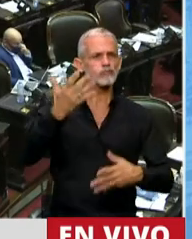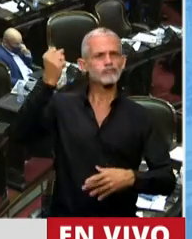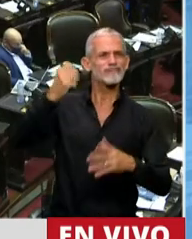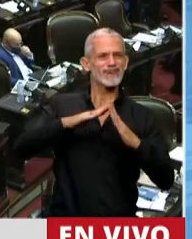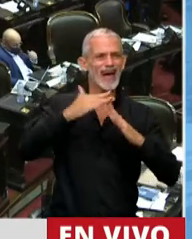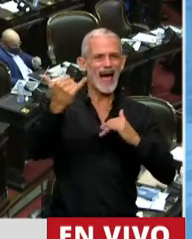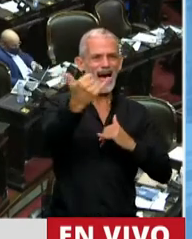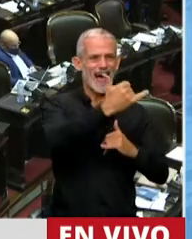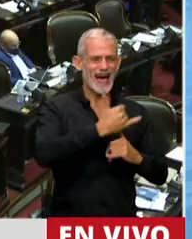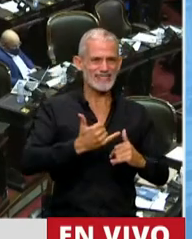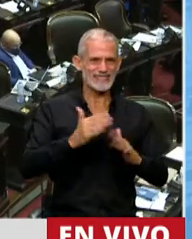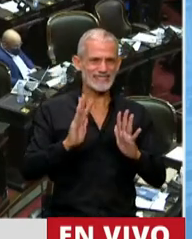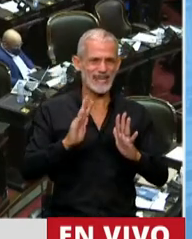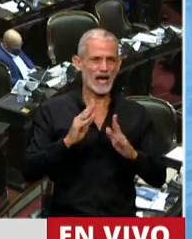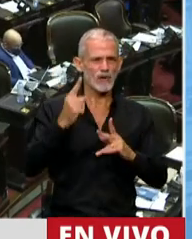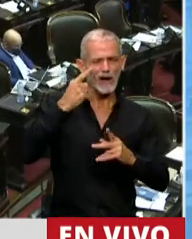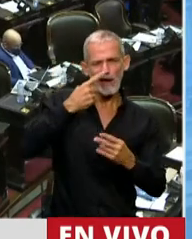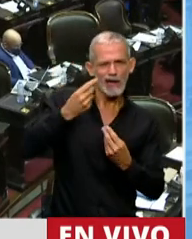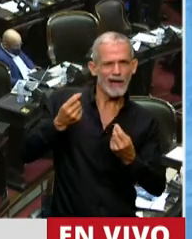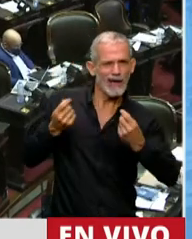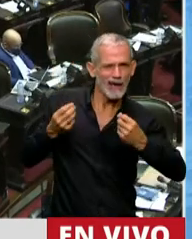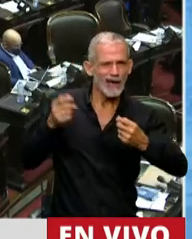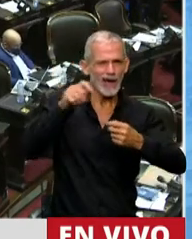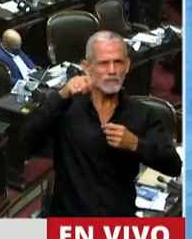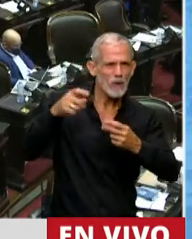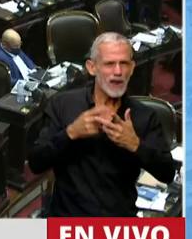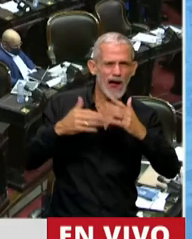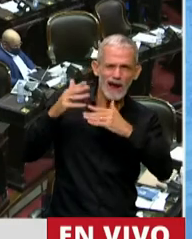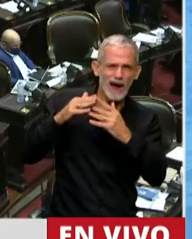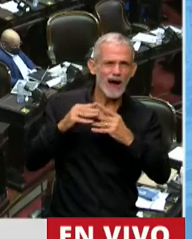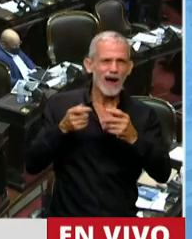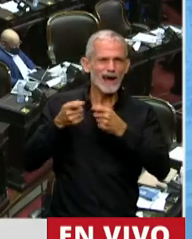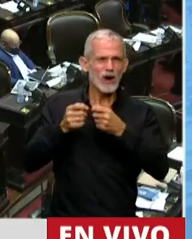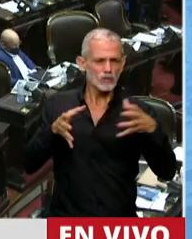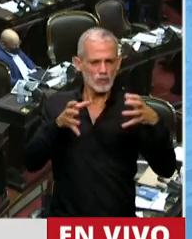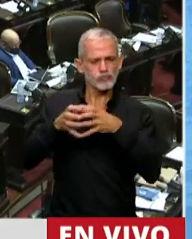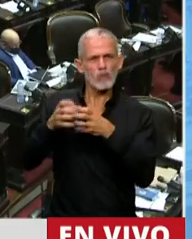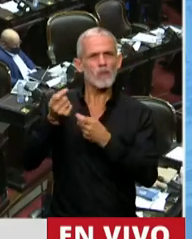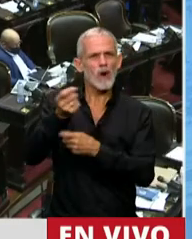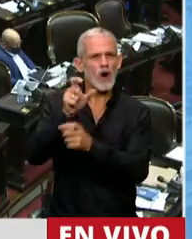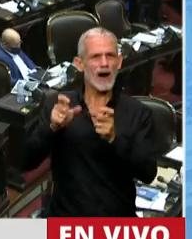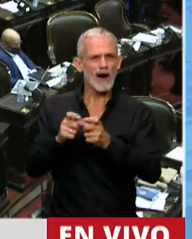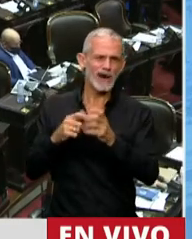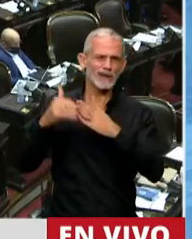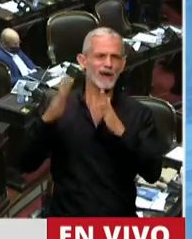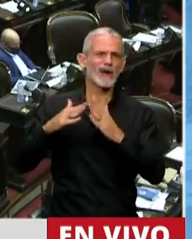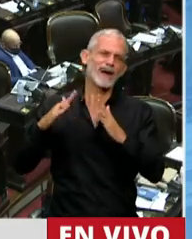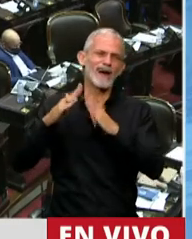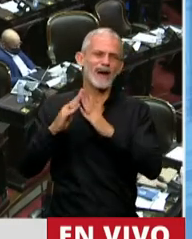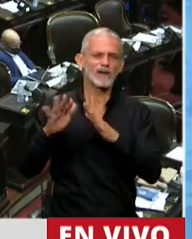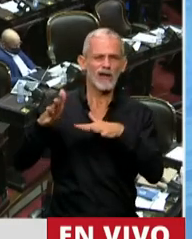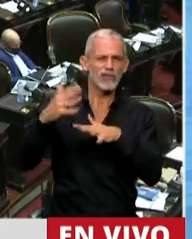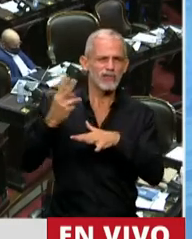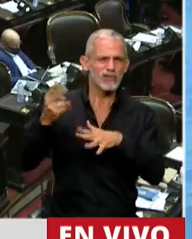digna. No se debe continuar con la especulación inmobiliaria, el negocio de unos pocos que produce viviendas de mala calidad que no